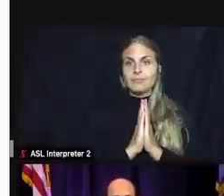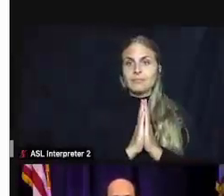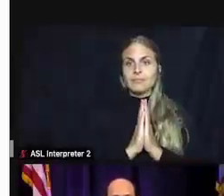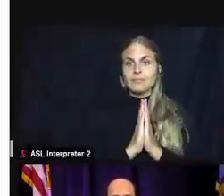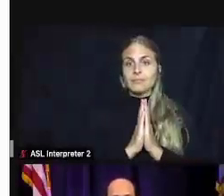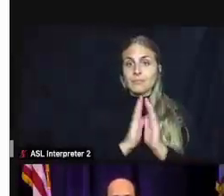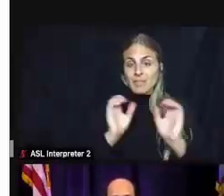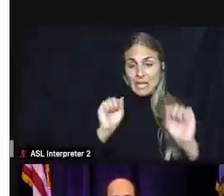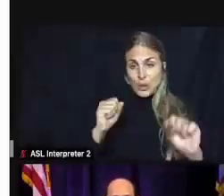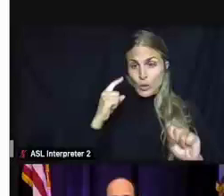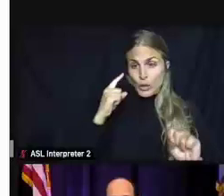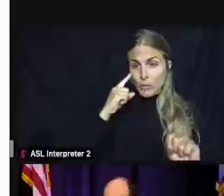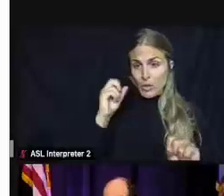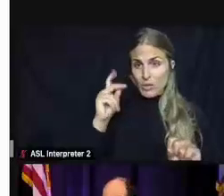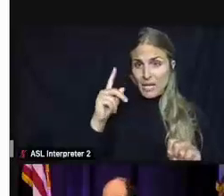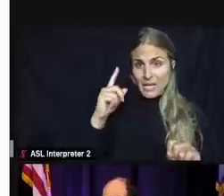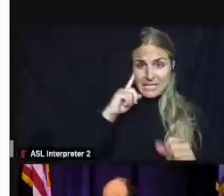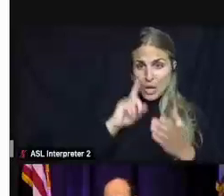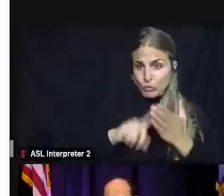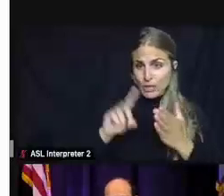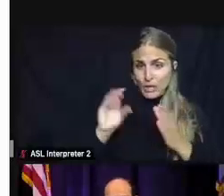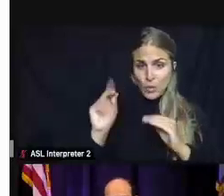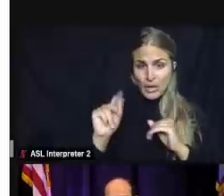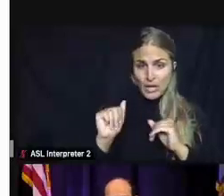Can you hear me okay? Sound check okay?